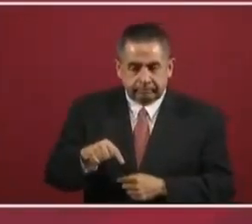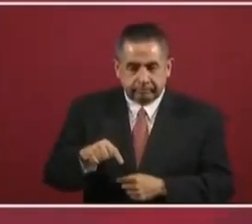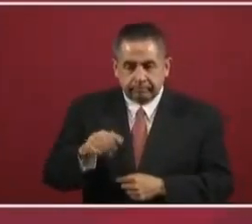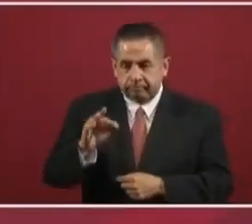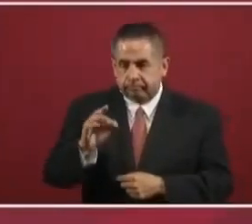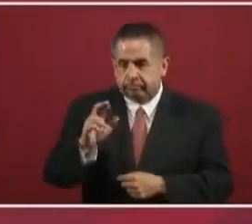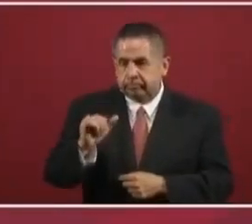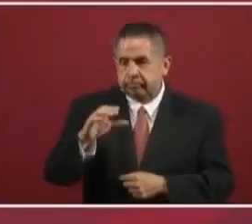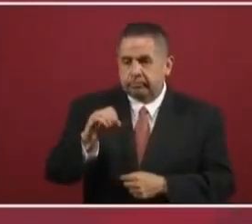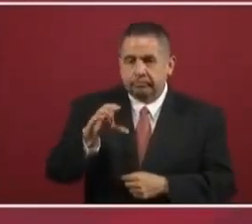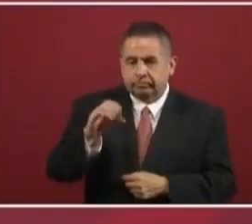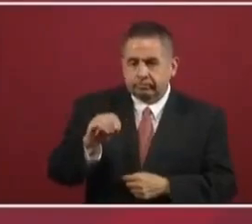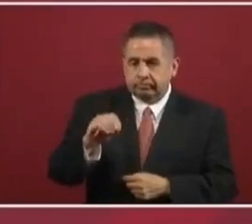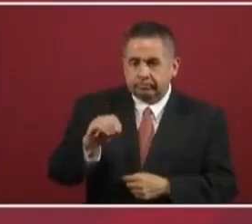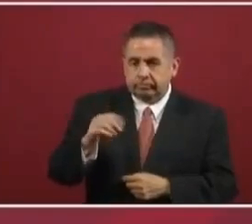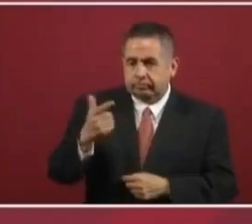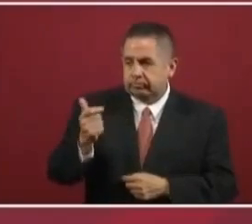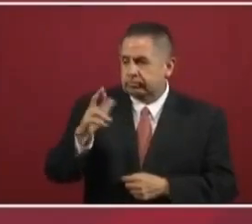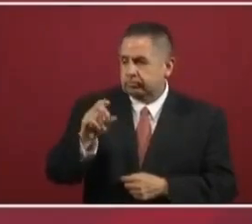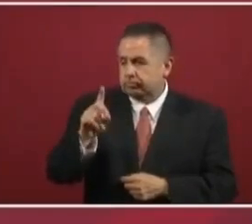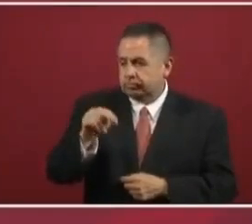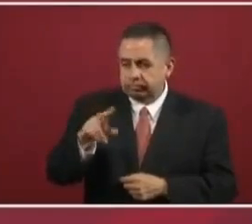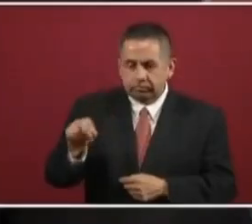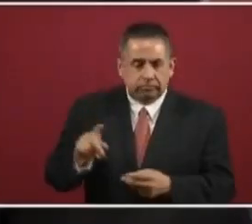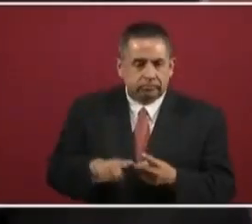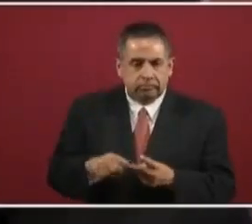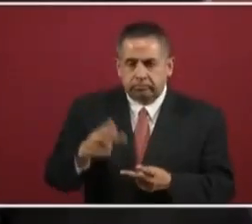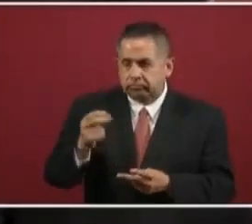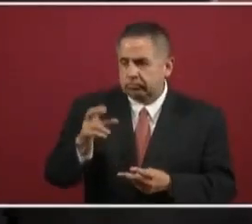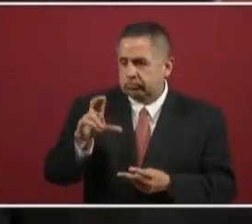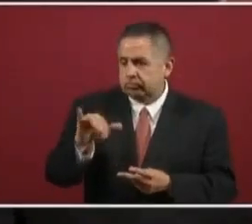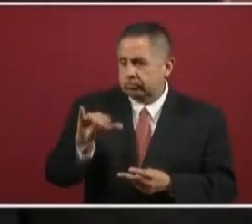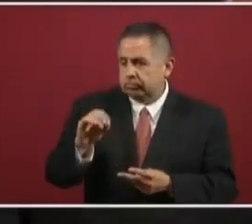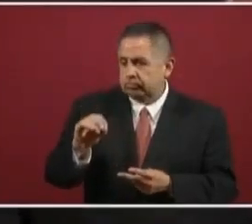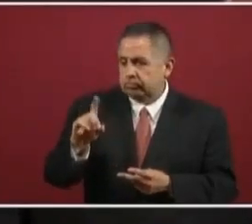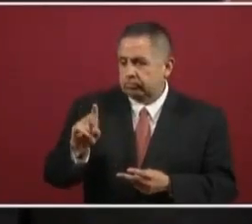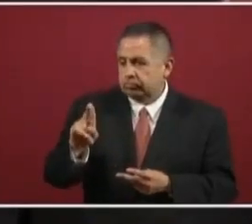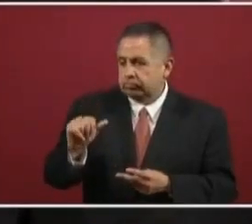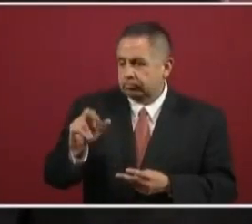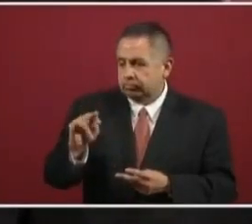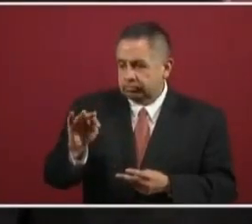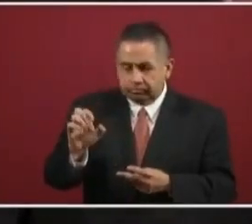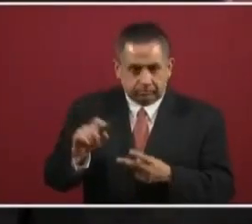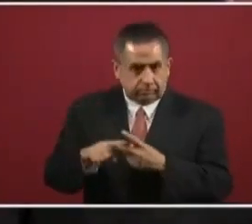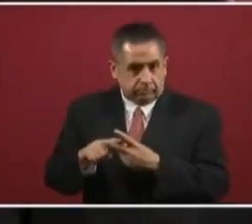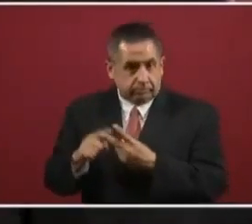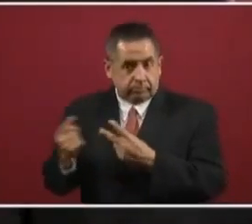Francisco garduño viene Horacio Duarte